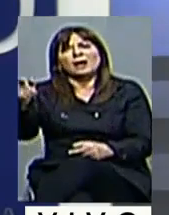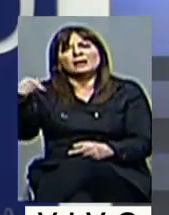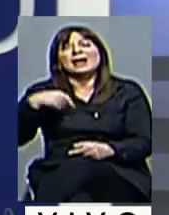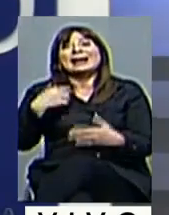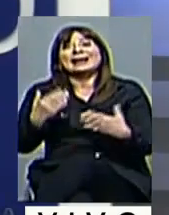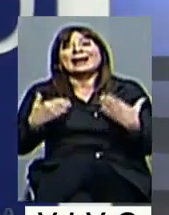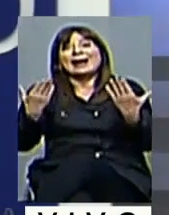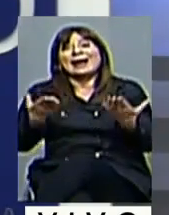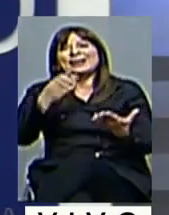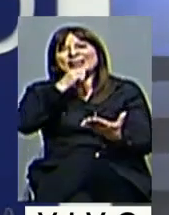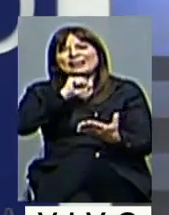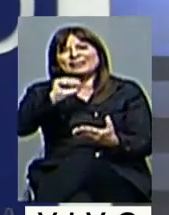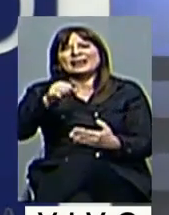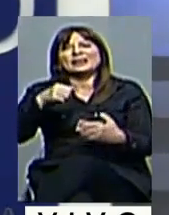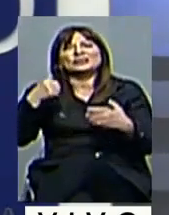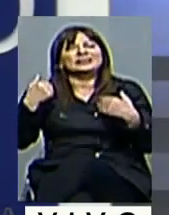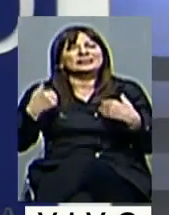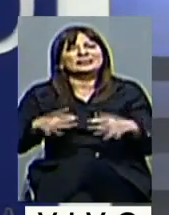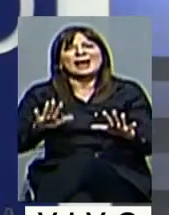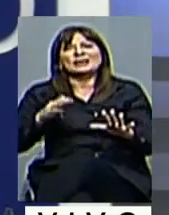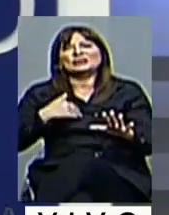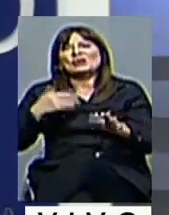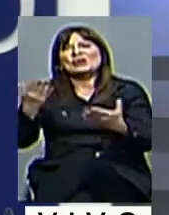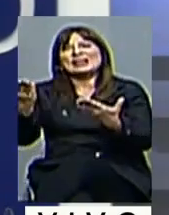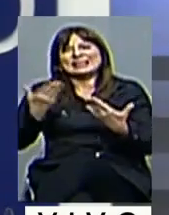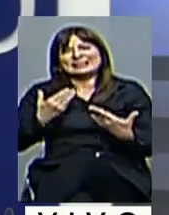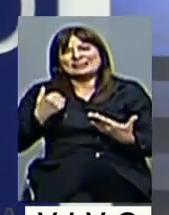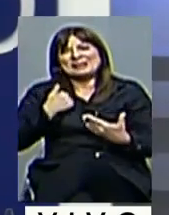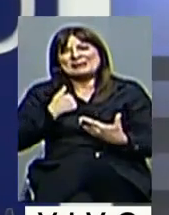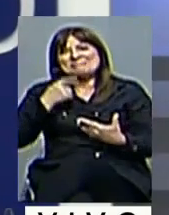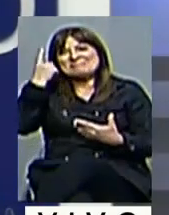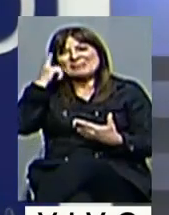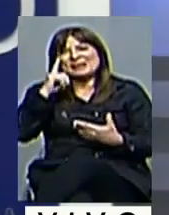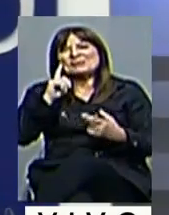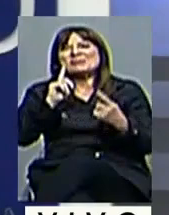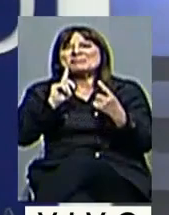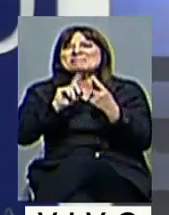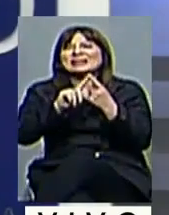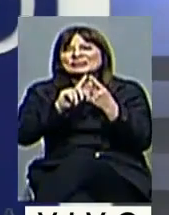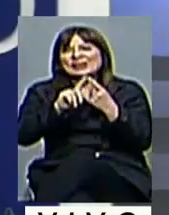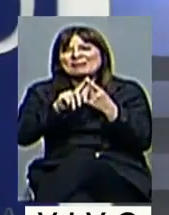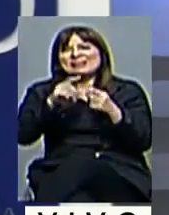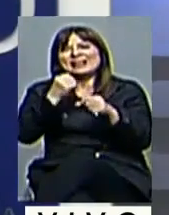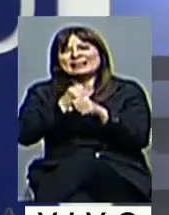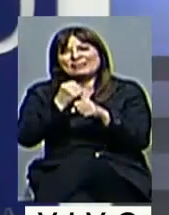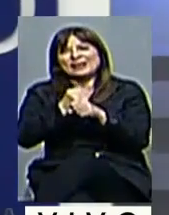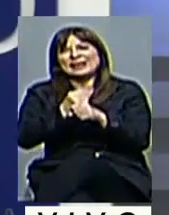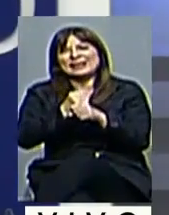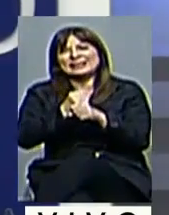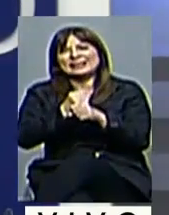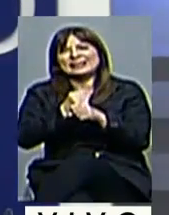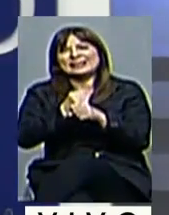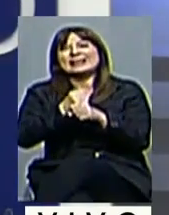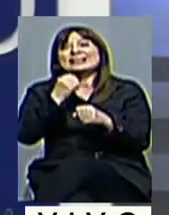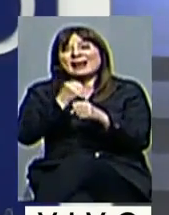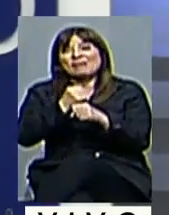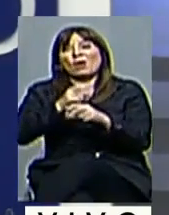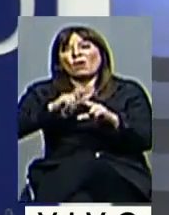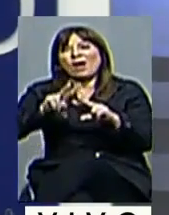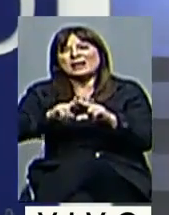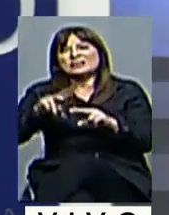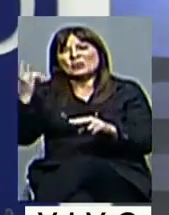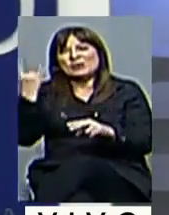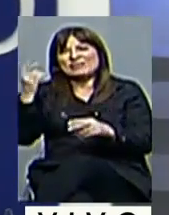regalo de Navidad yo ya creo que lo recibí personalmente, pero tiene que ver con un trabajo que realizó la Universidad Central y que